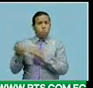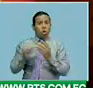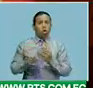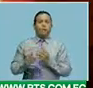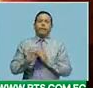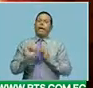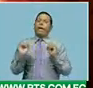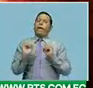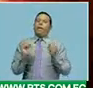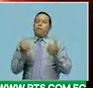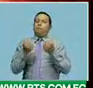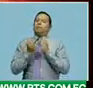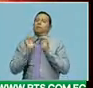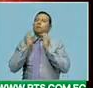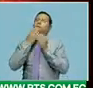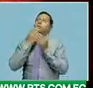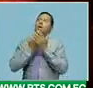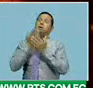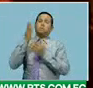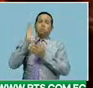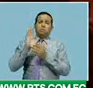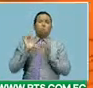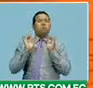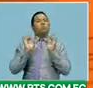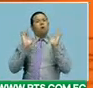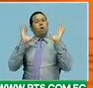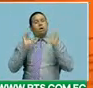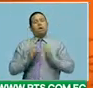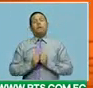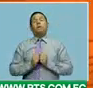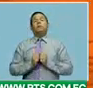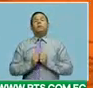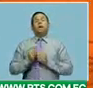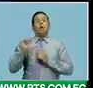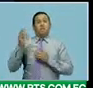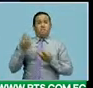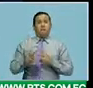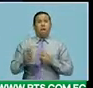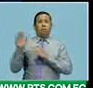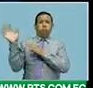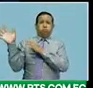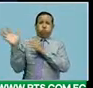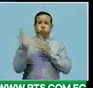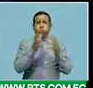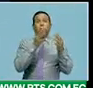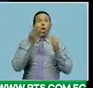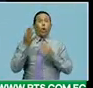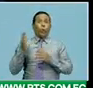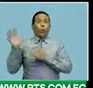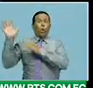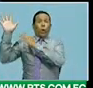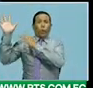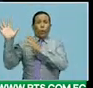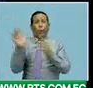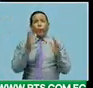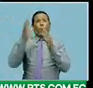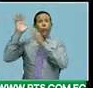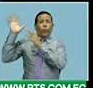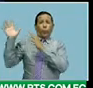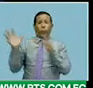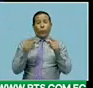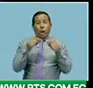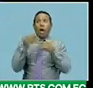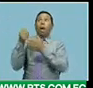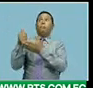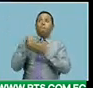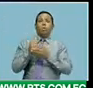las condiciones climáticas también. El viento nos está jugando a favor. Esperemos que eso no cambie para poder salir